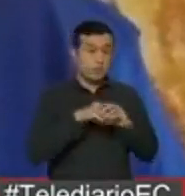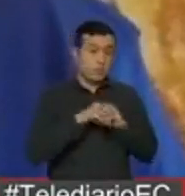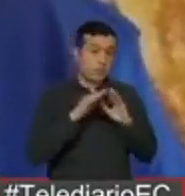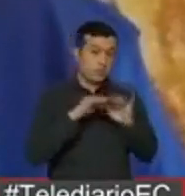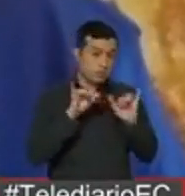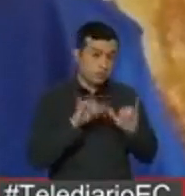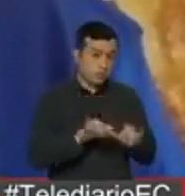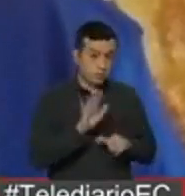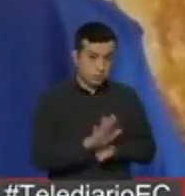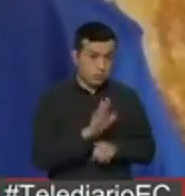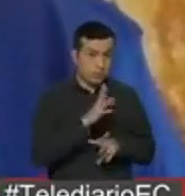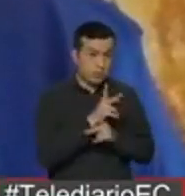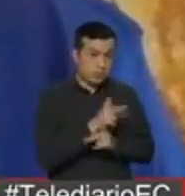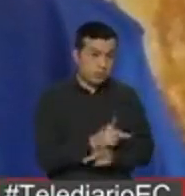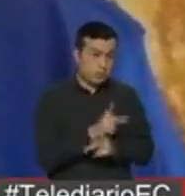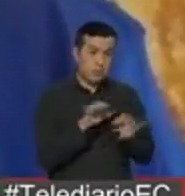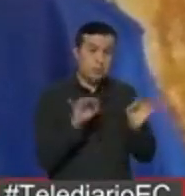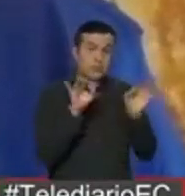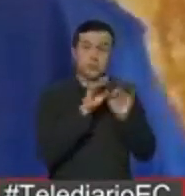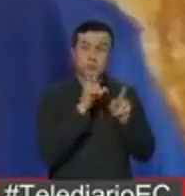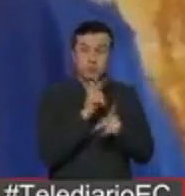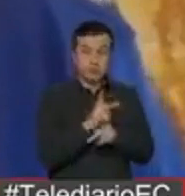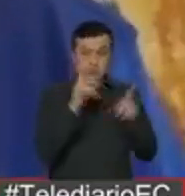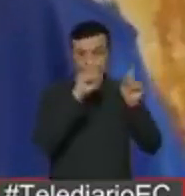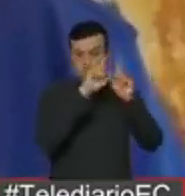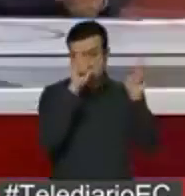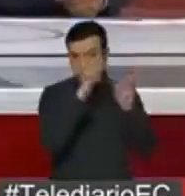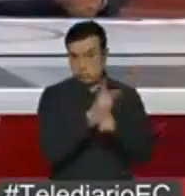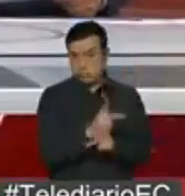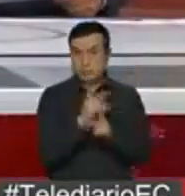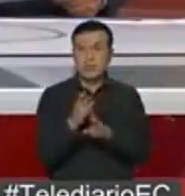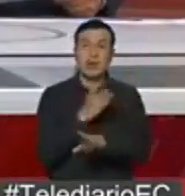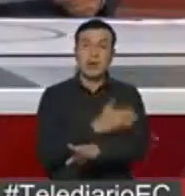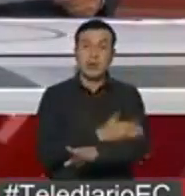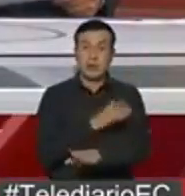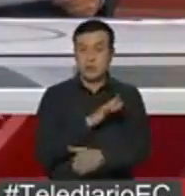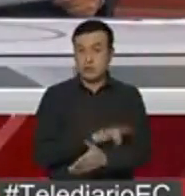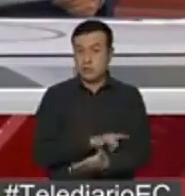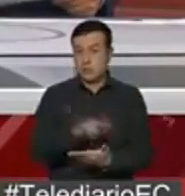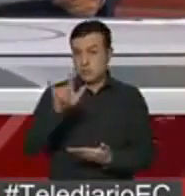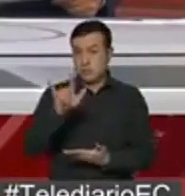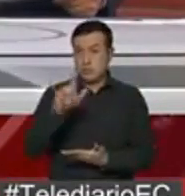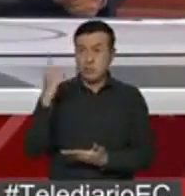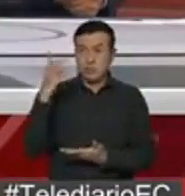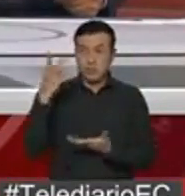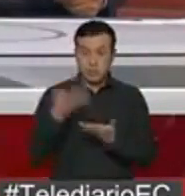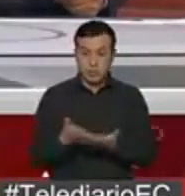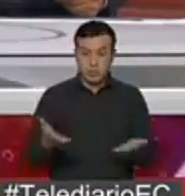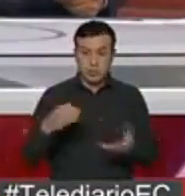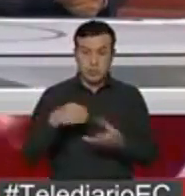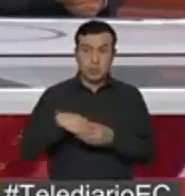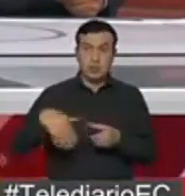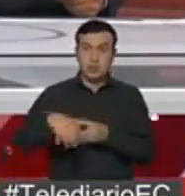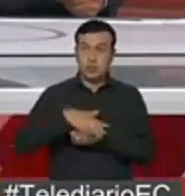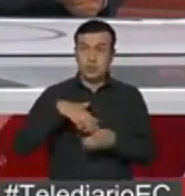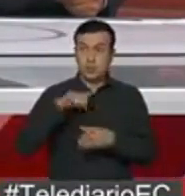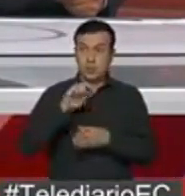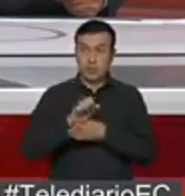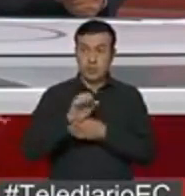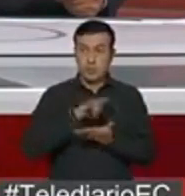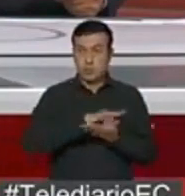la bioseguridad que implementó la empresa. Antes de la pandemia, Aero Regional solamente volaba al interior del país, al interior